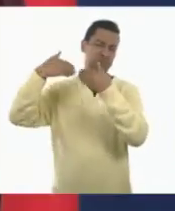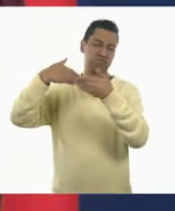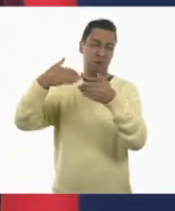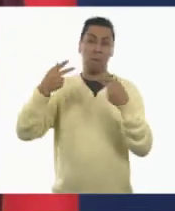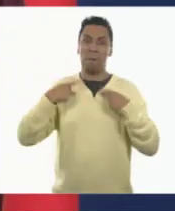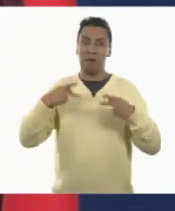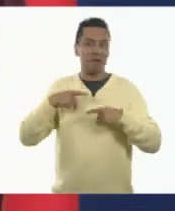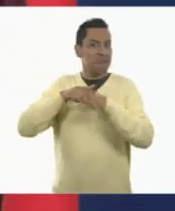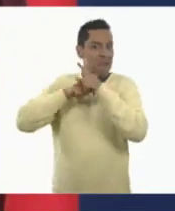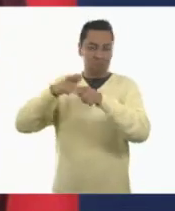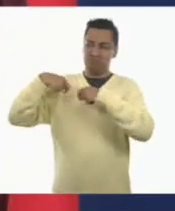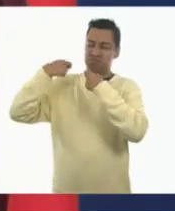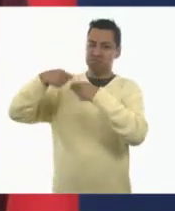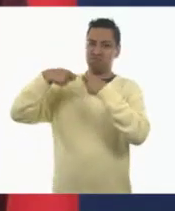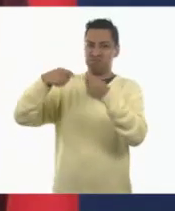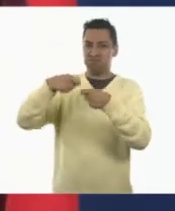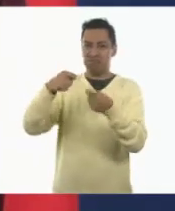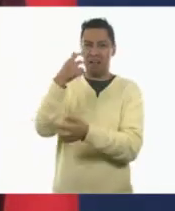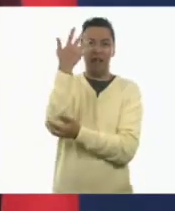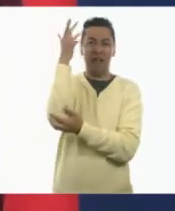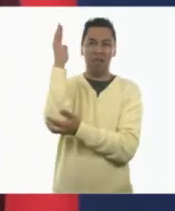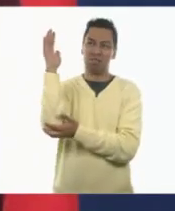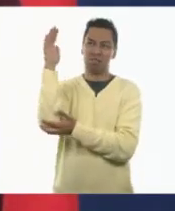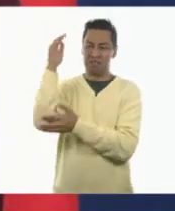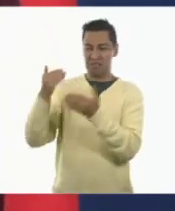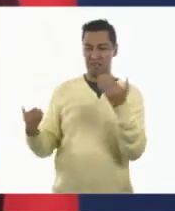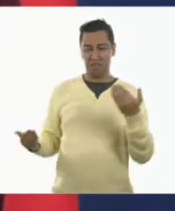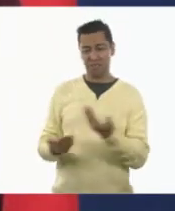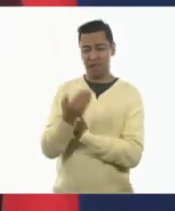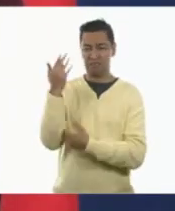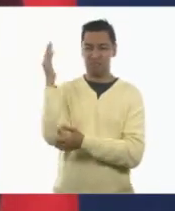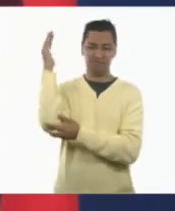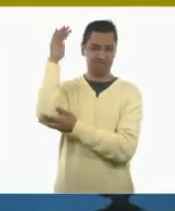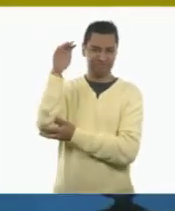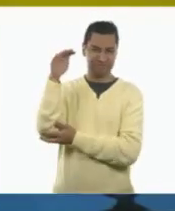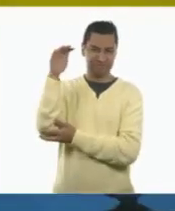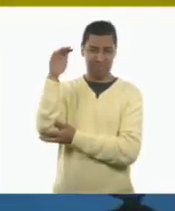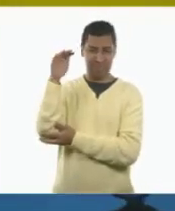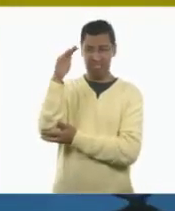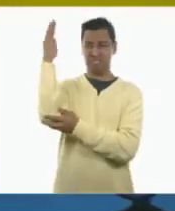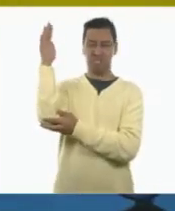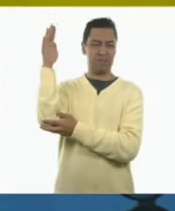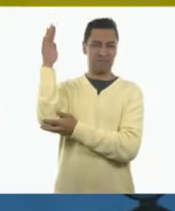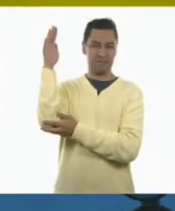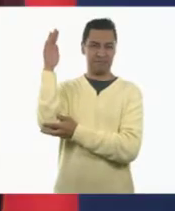sigue diciendo. Ya. Árbol que nace torcido, jamás su tronco endereza. El que nace papanzón,